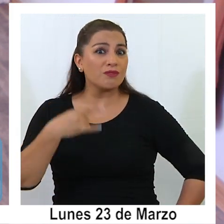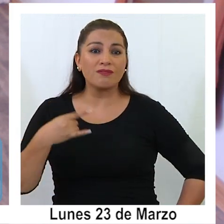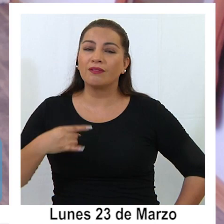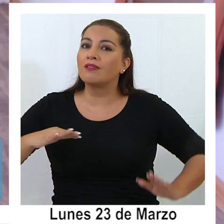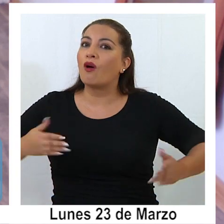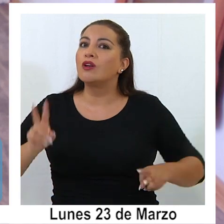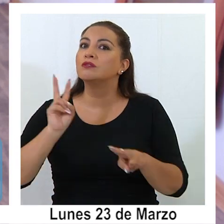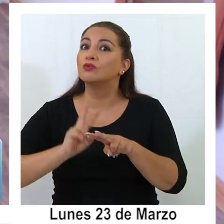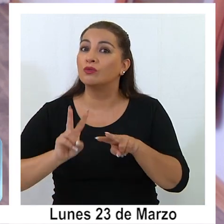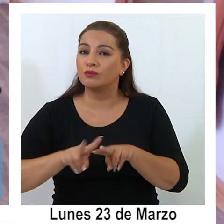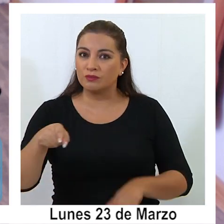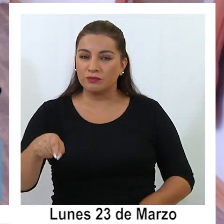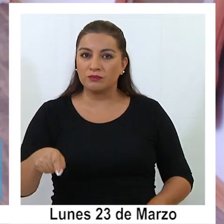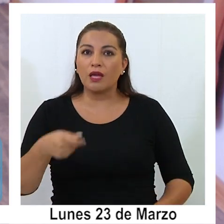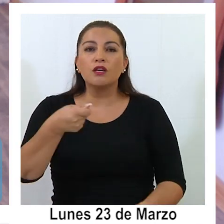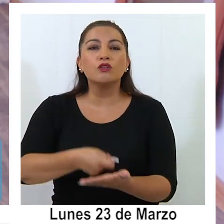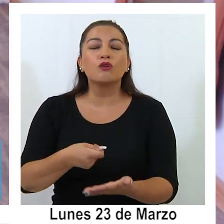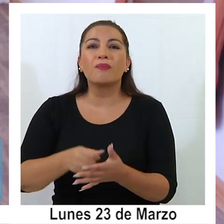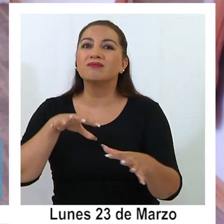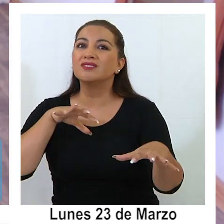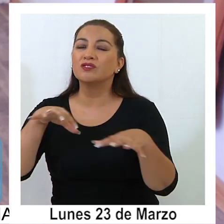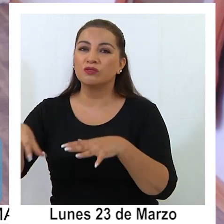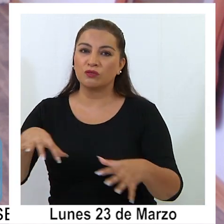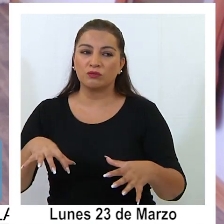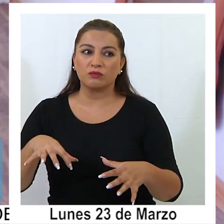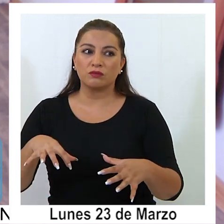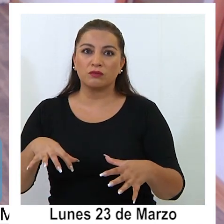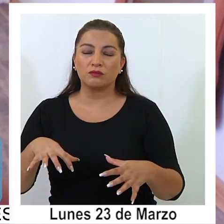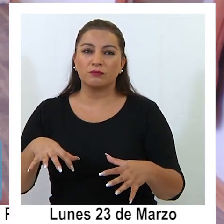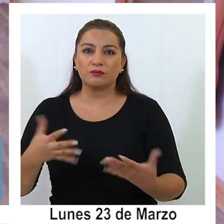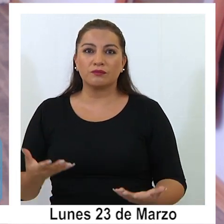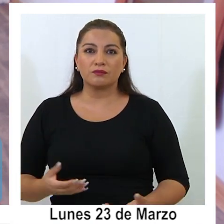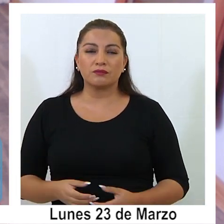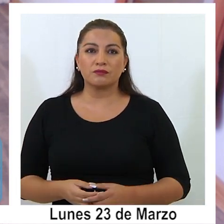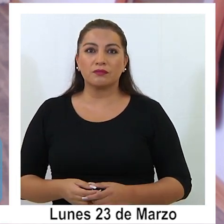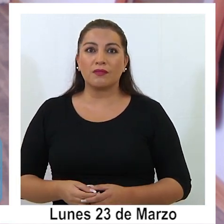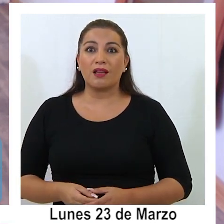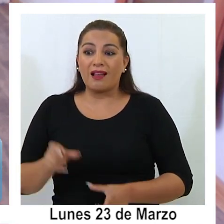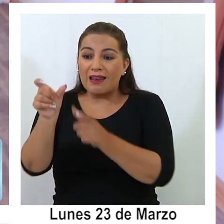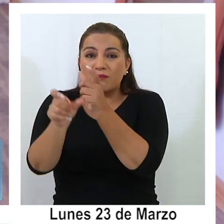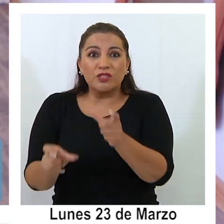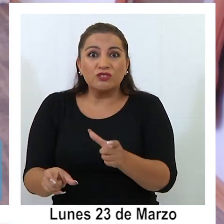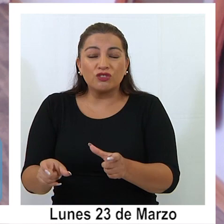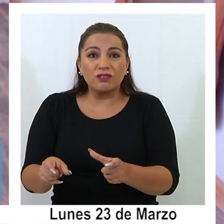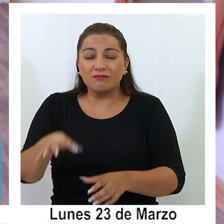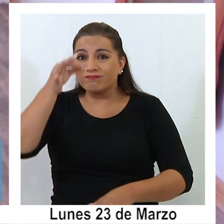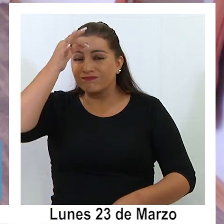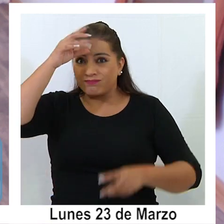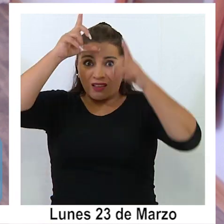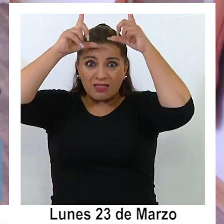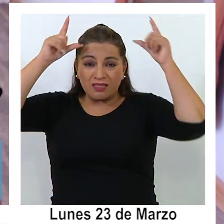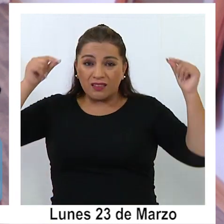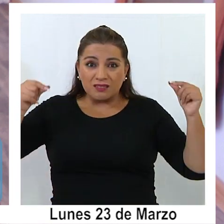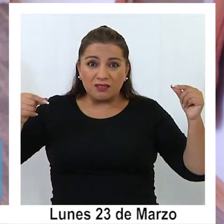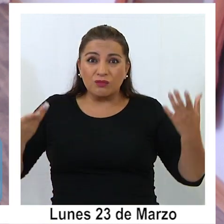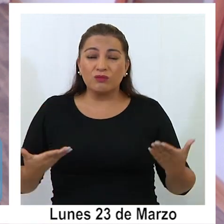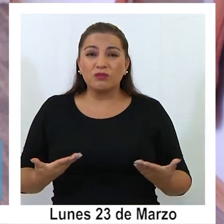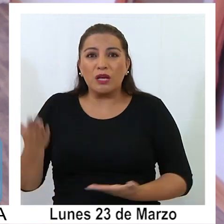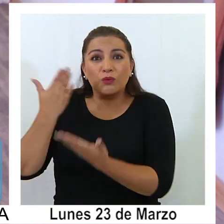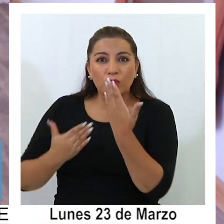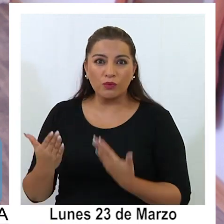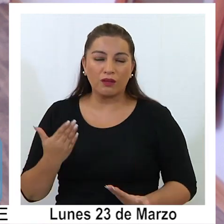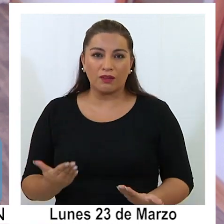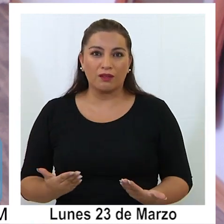de ahora solucionar? La compra de insumos, la protección de nuestro personal de salud, porque ya el que tenemos no va a ser suficiente para lo que